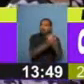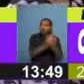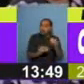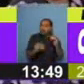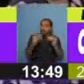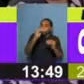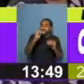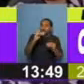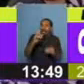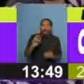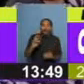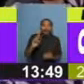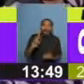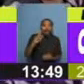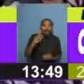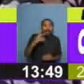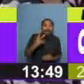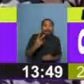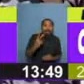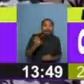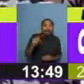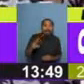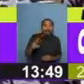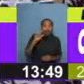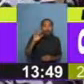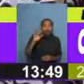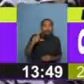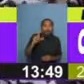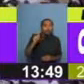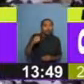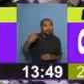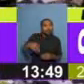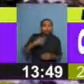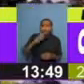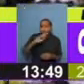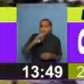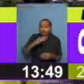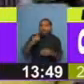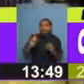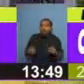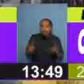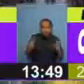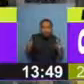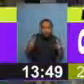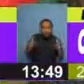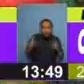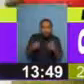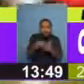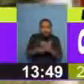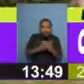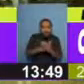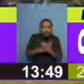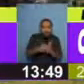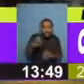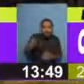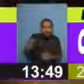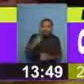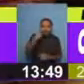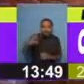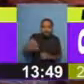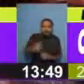Carolina Moisés a la gobernación y a la vicegobernación. Recuperemos San Pedro, recuperemos Palmasola